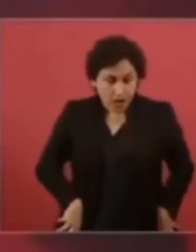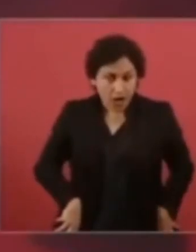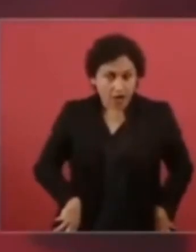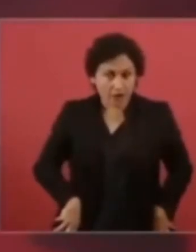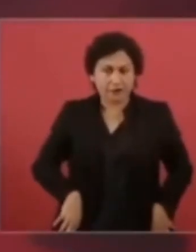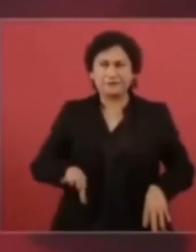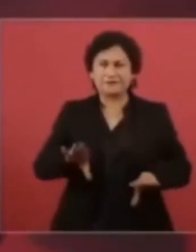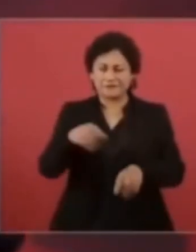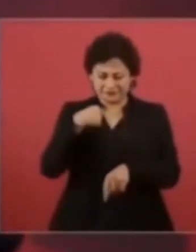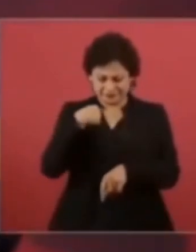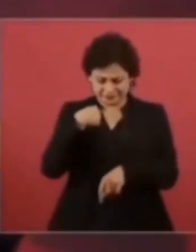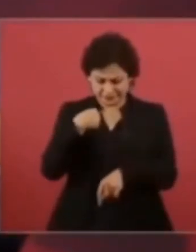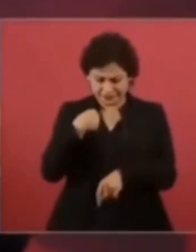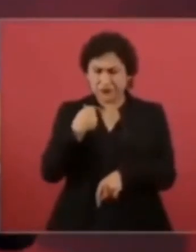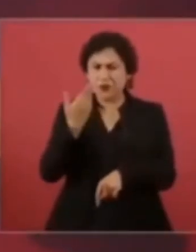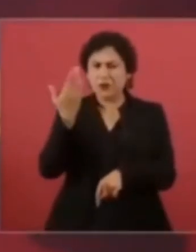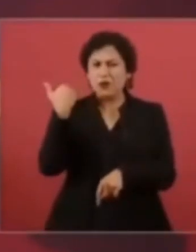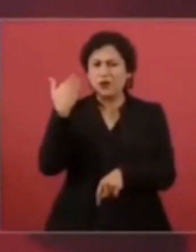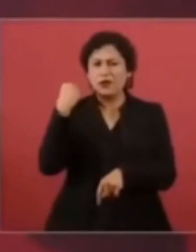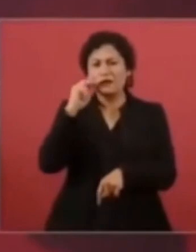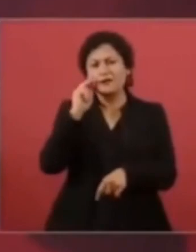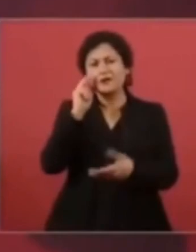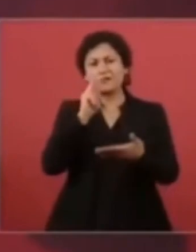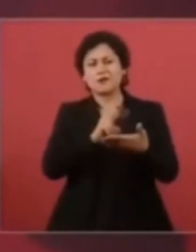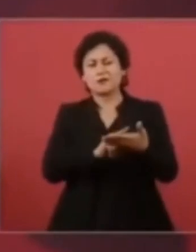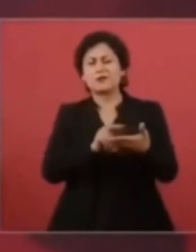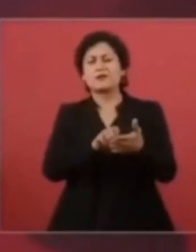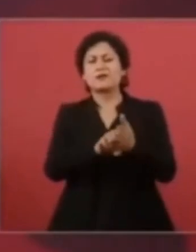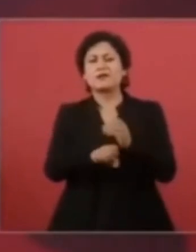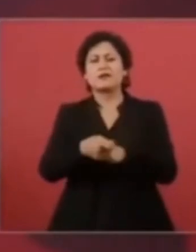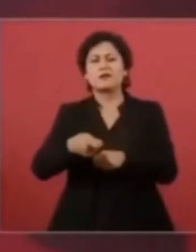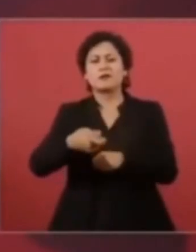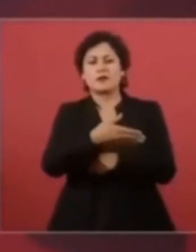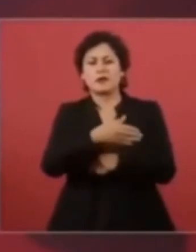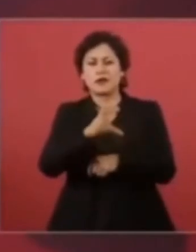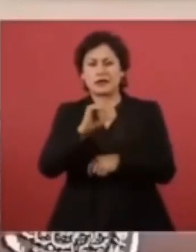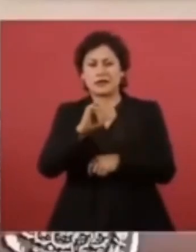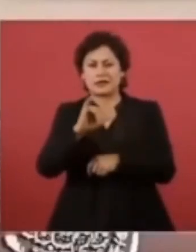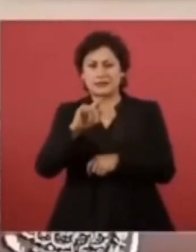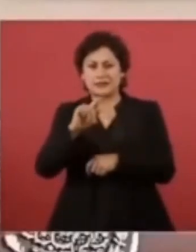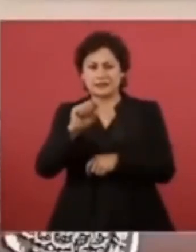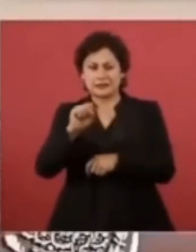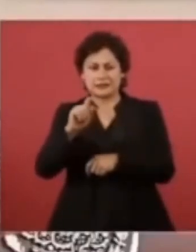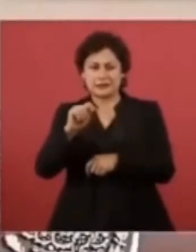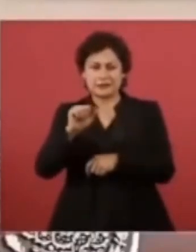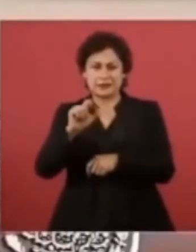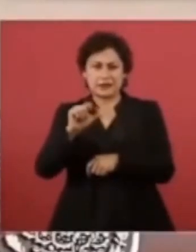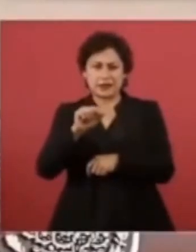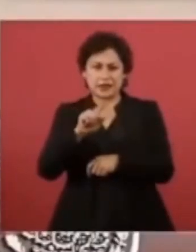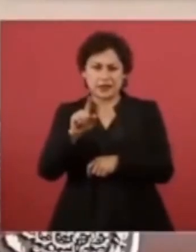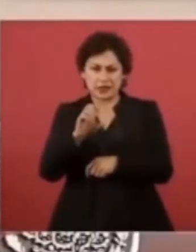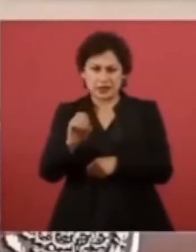El otro día estaba yo viendo el del Cristalazo. Estoy escuchándose.